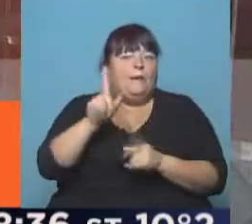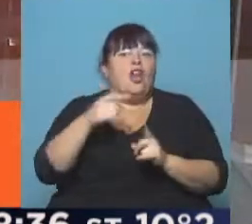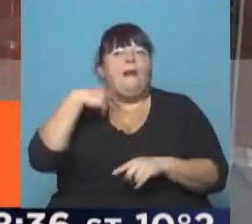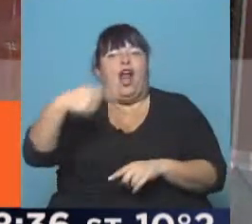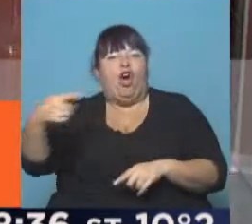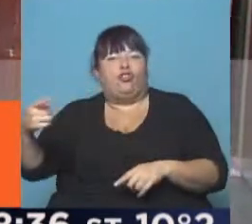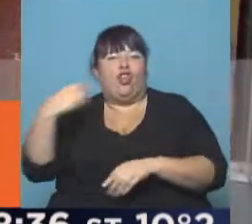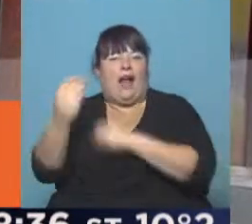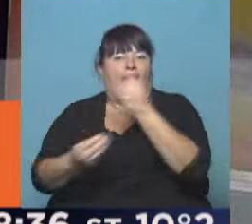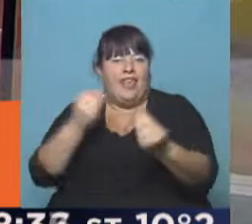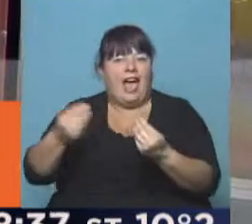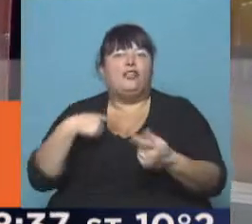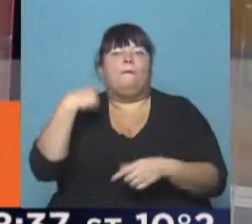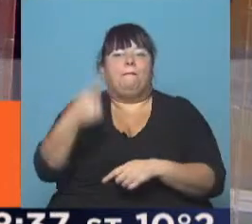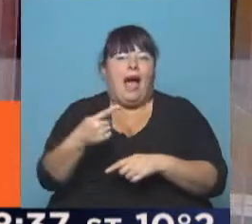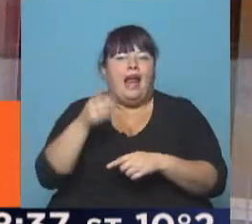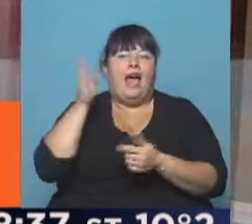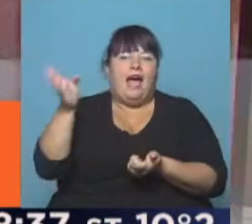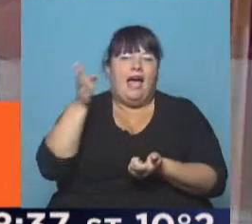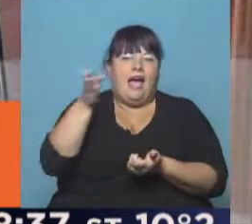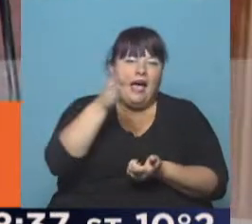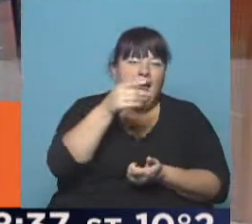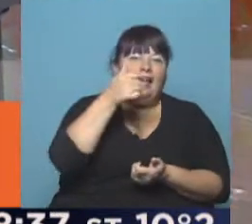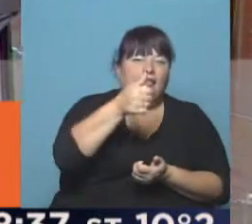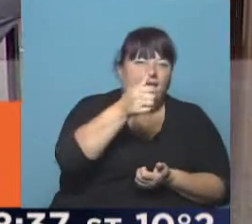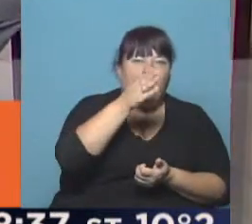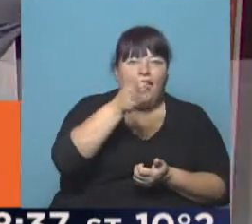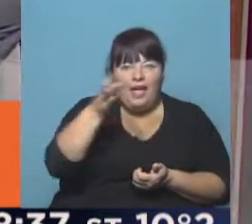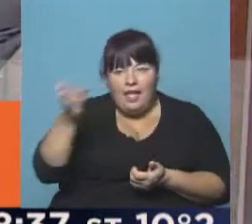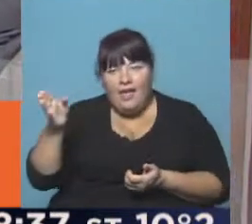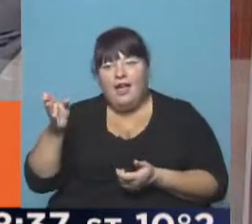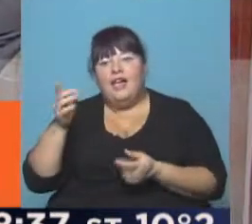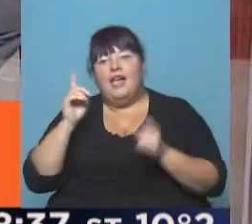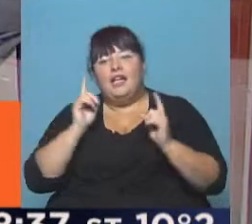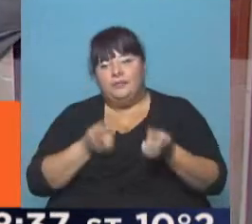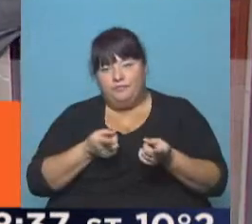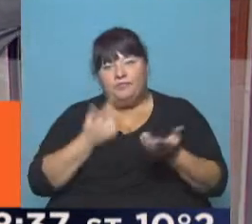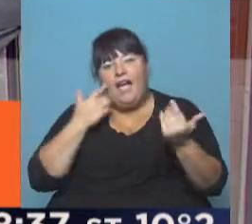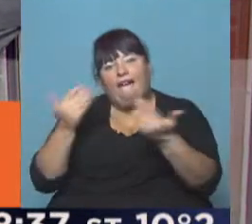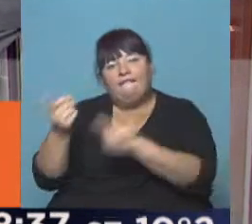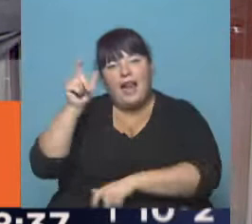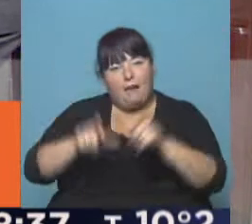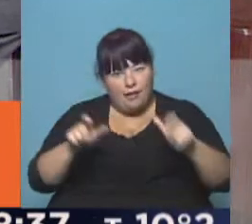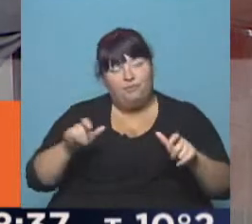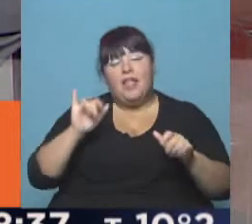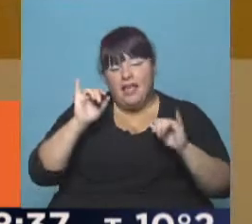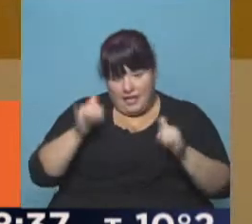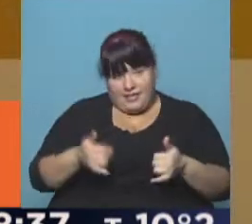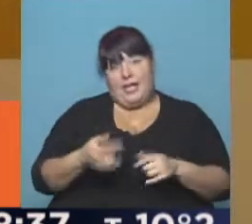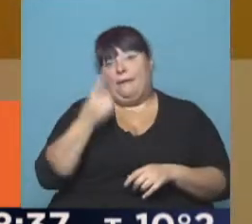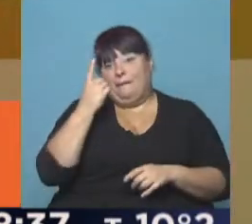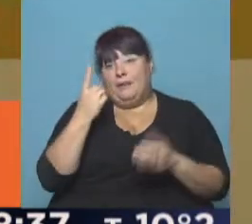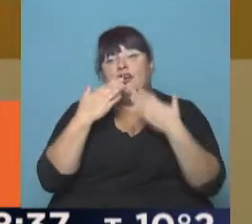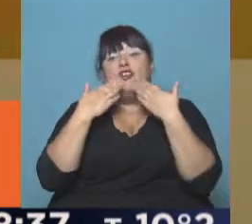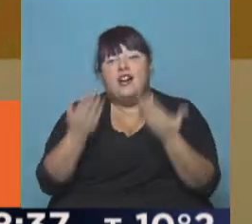nueva para todos los candidatos de ir recorriendo tocando timbre y escuchando a la gente si primero